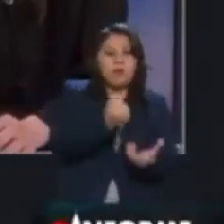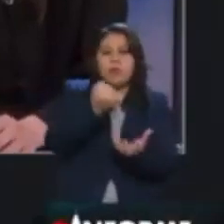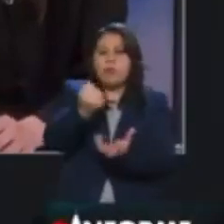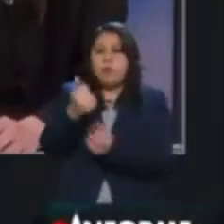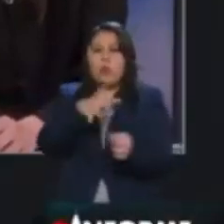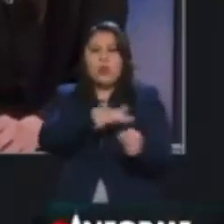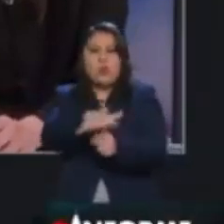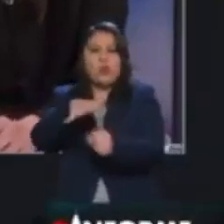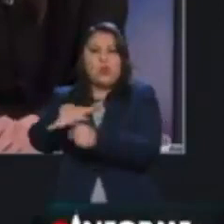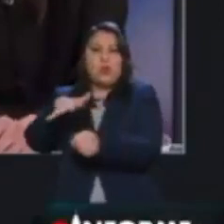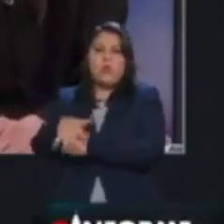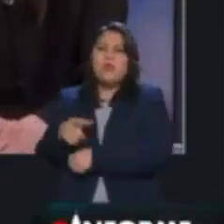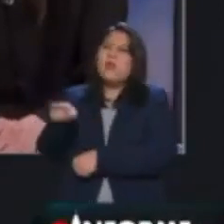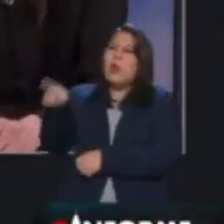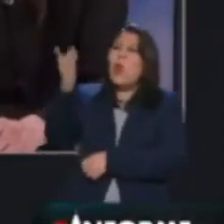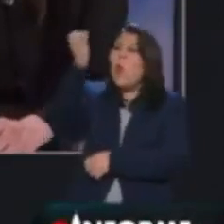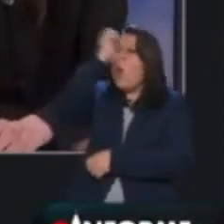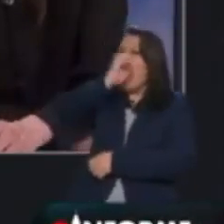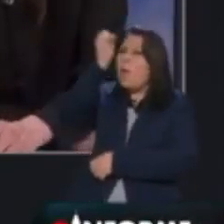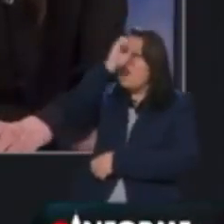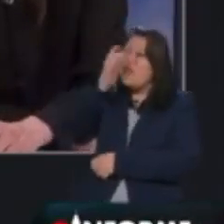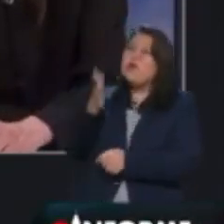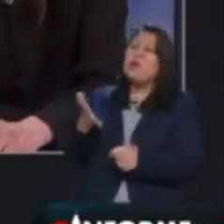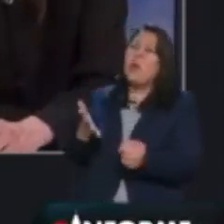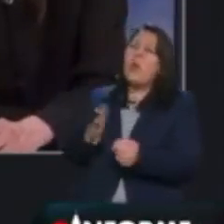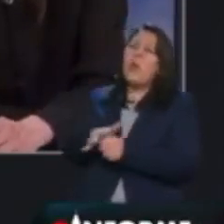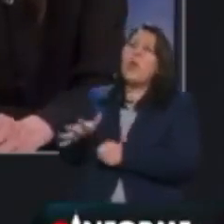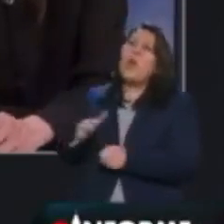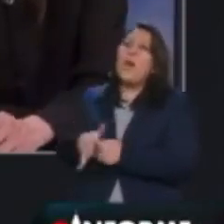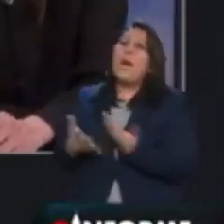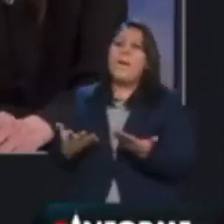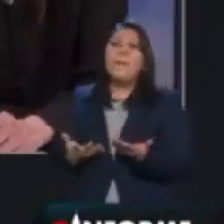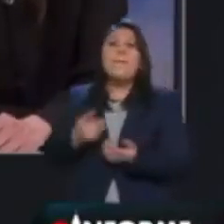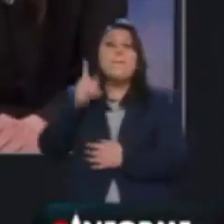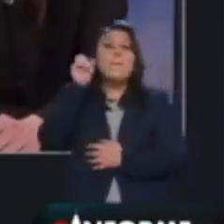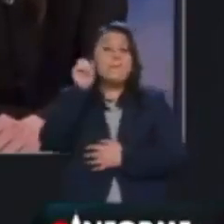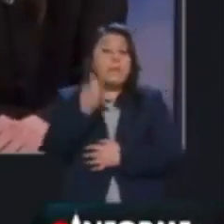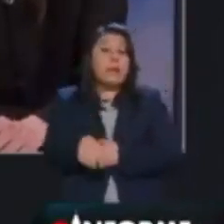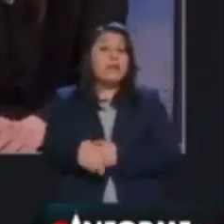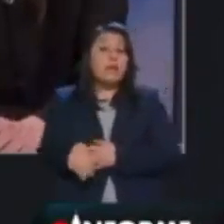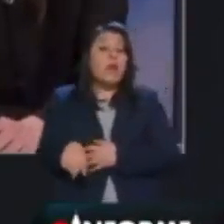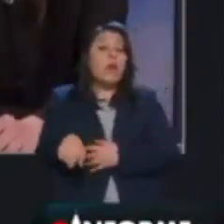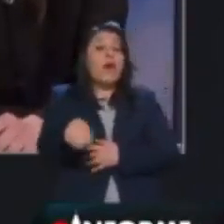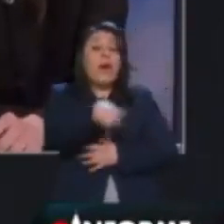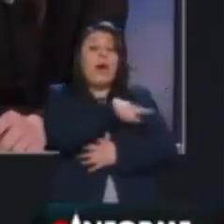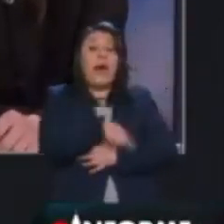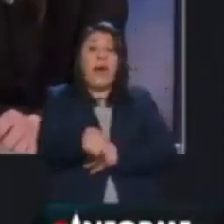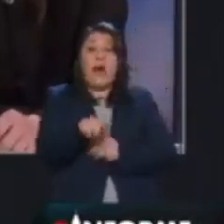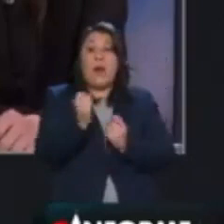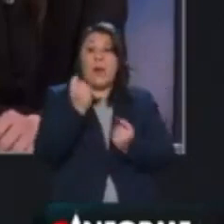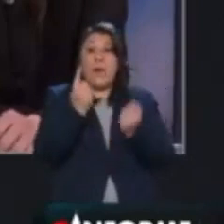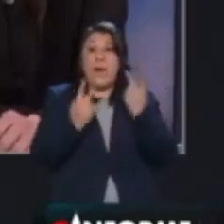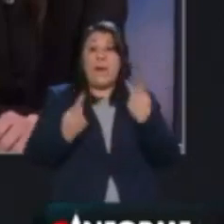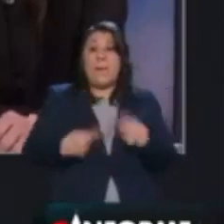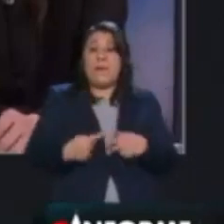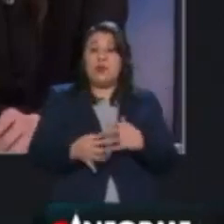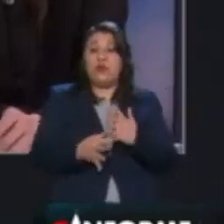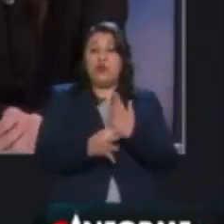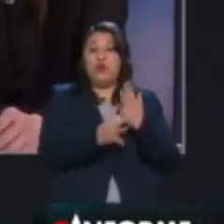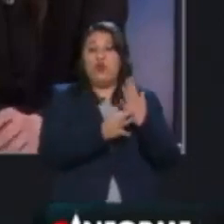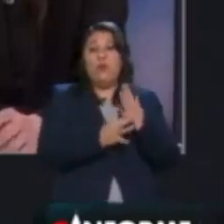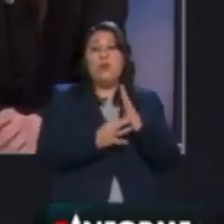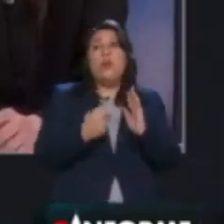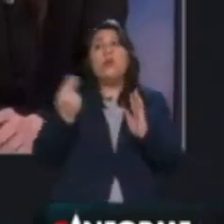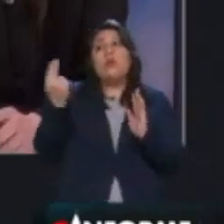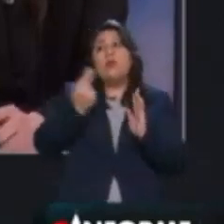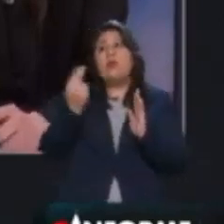solicitud de estos alcaldes de pedir más lana? Y también por ahí andaban exigiendo, me parece, que se repartiera el presupuesto de